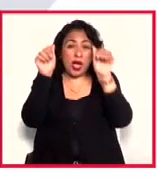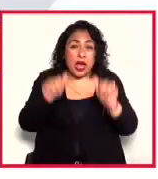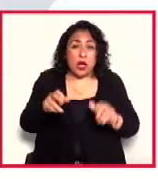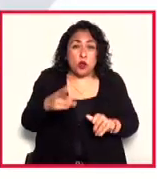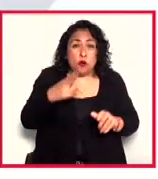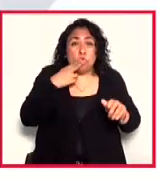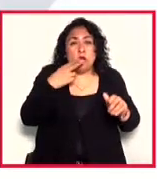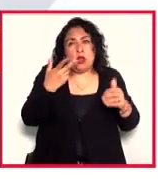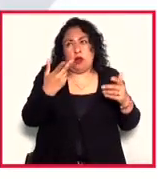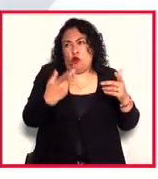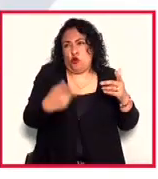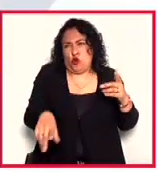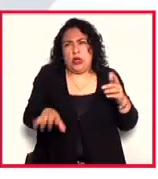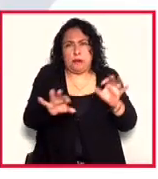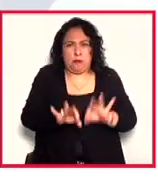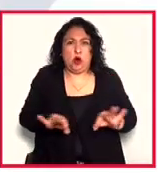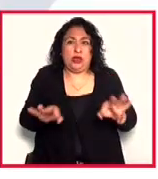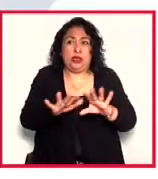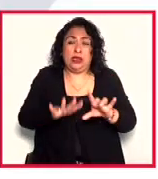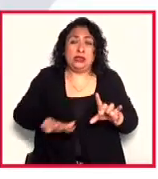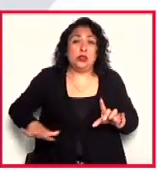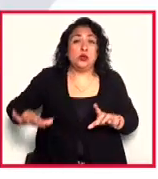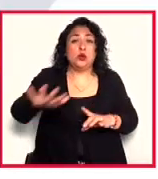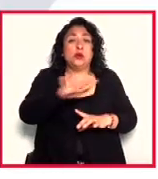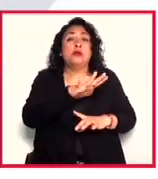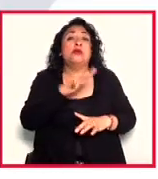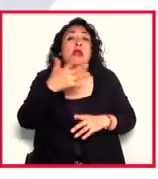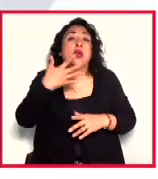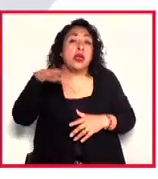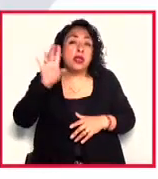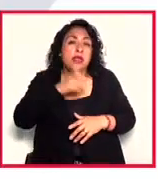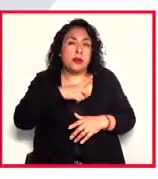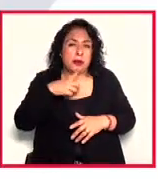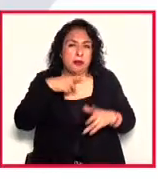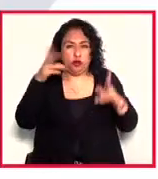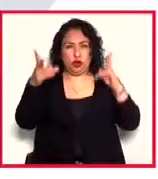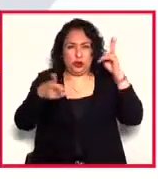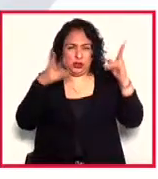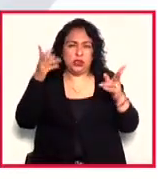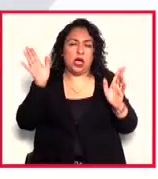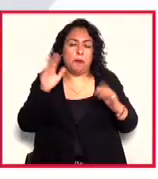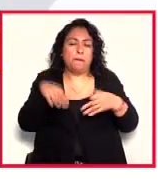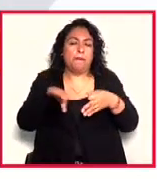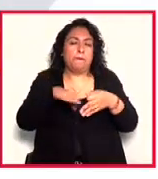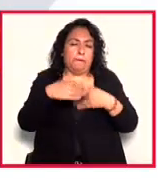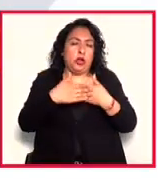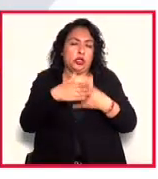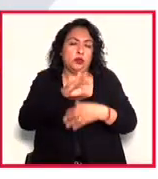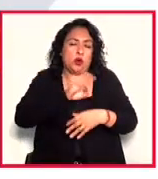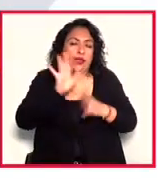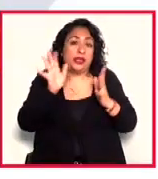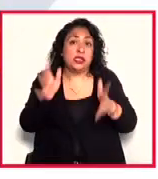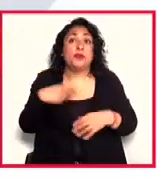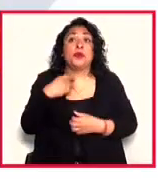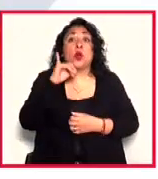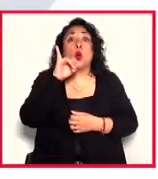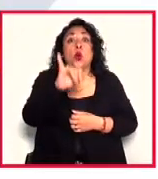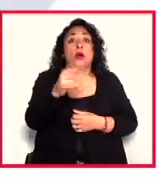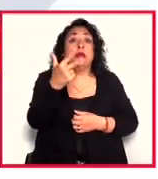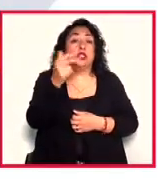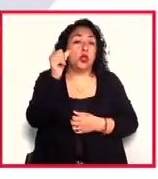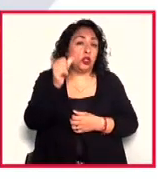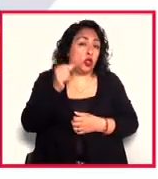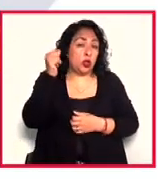un espacio que en su momento habrá que ir a visitar en cuanto sea posible. Bueno, pues el próximo jueves 8 de abril se van a cumplir